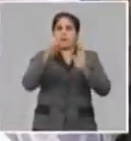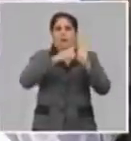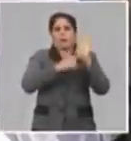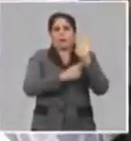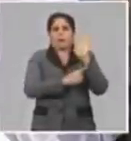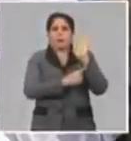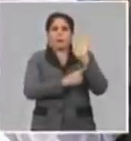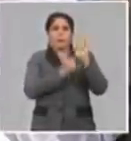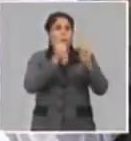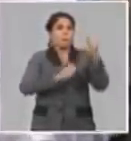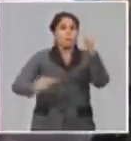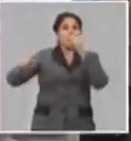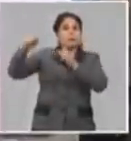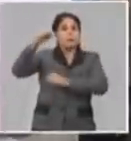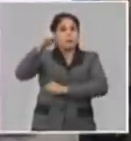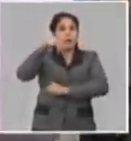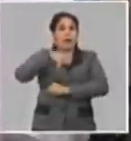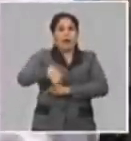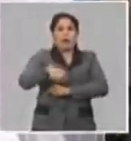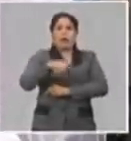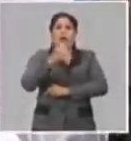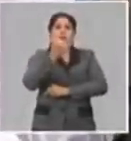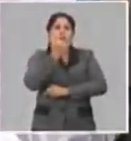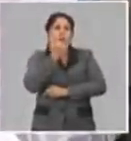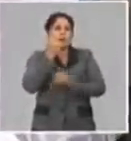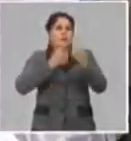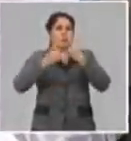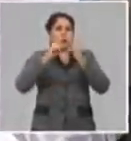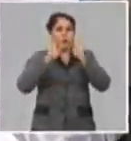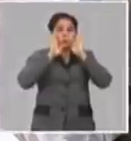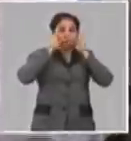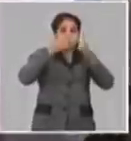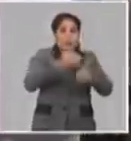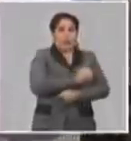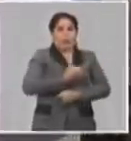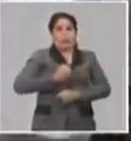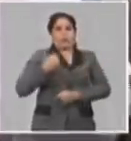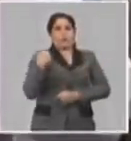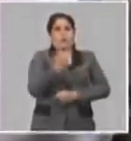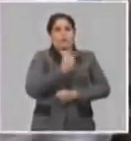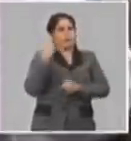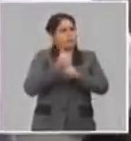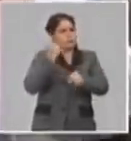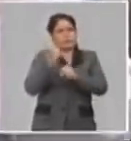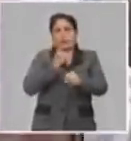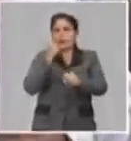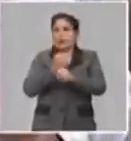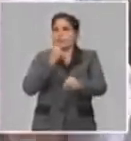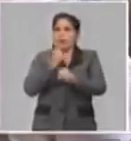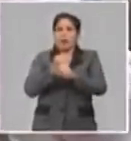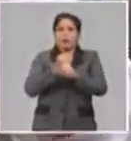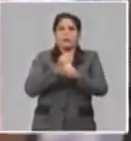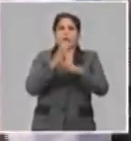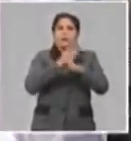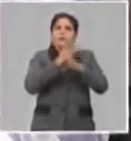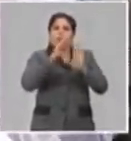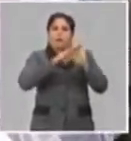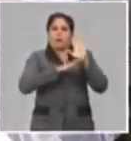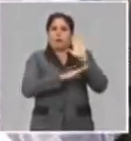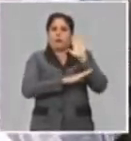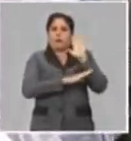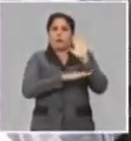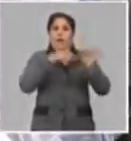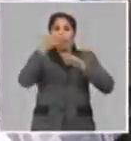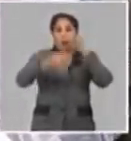elementos fundamentales y dónde debemos concentrar el esfuerzo principal trabajando en todas las medidas, como ha